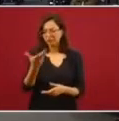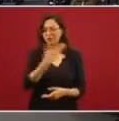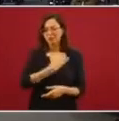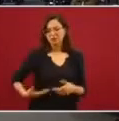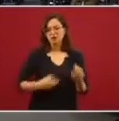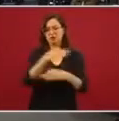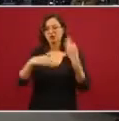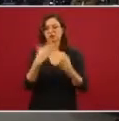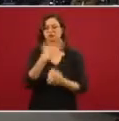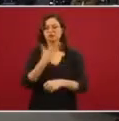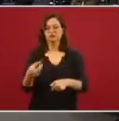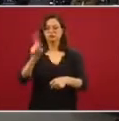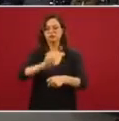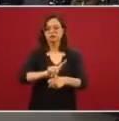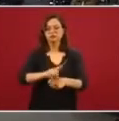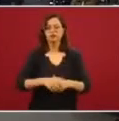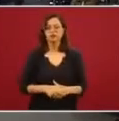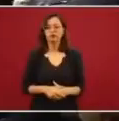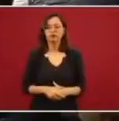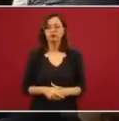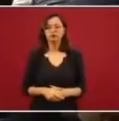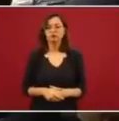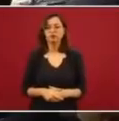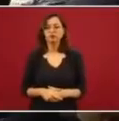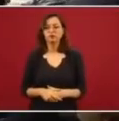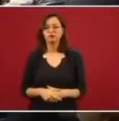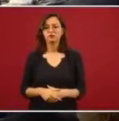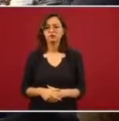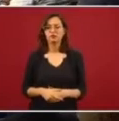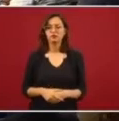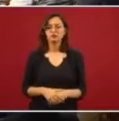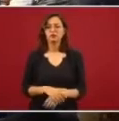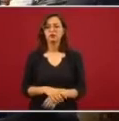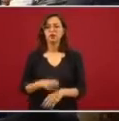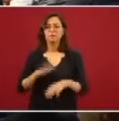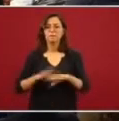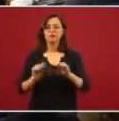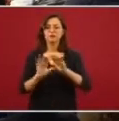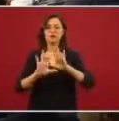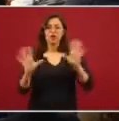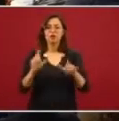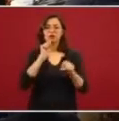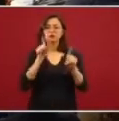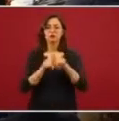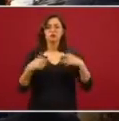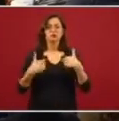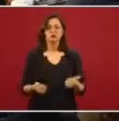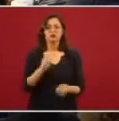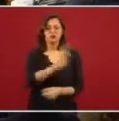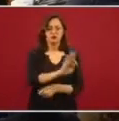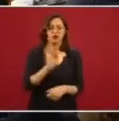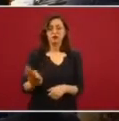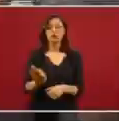días compañeros para tratar de ser más concreto con fechas dado lo que usted